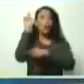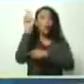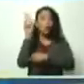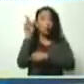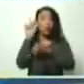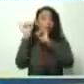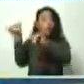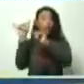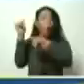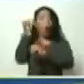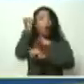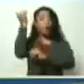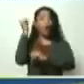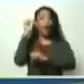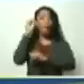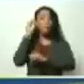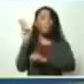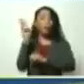de Venezuela la PUVE